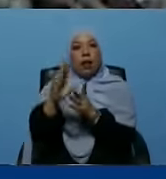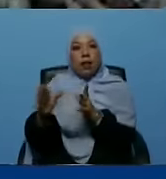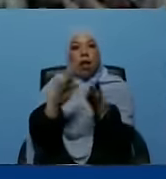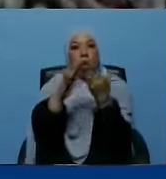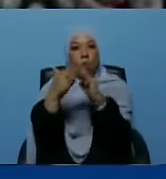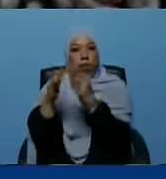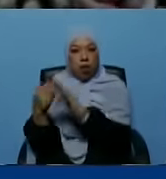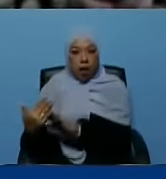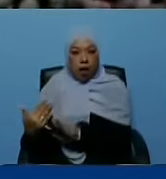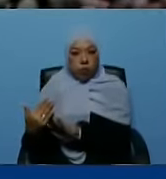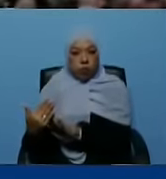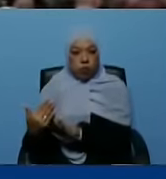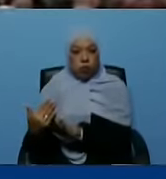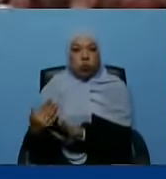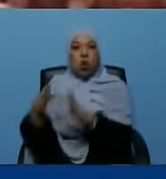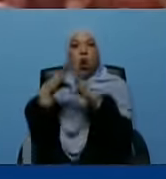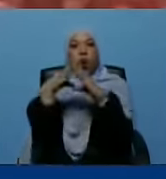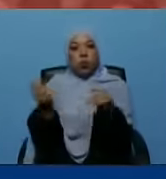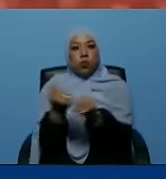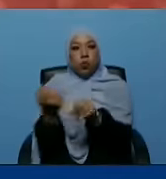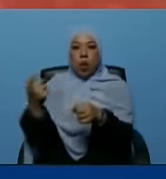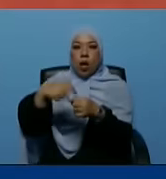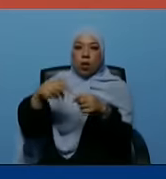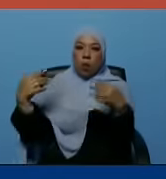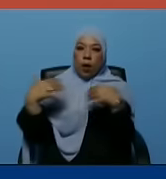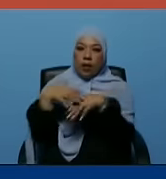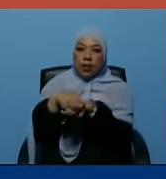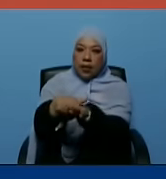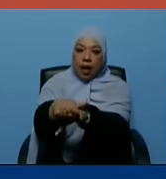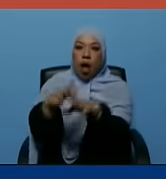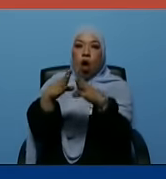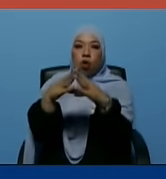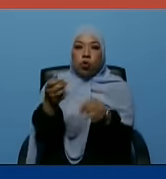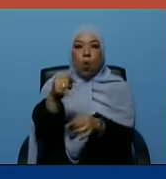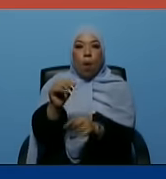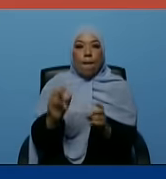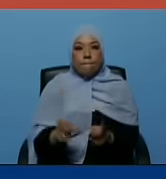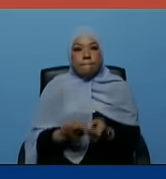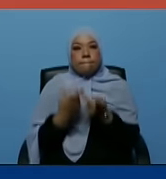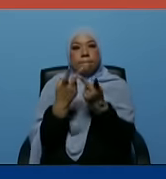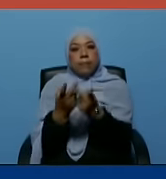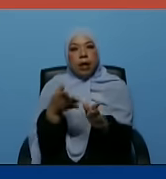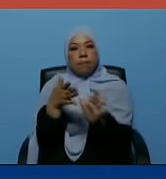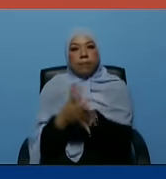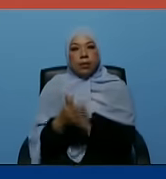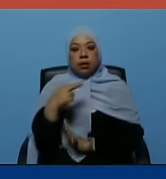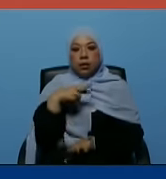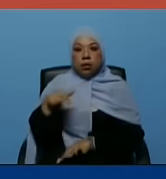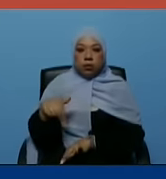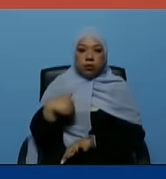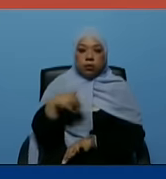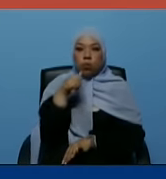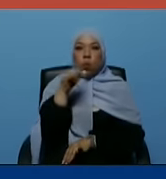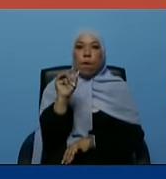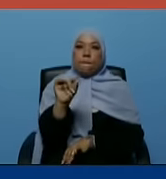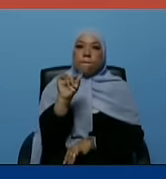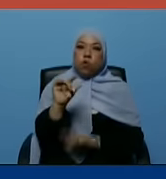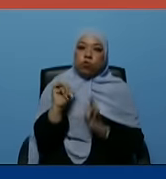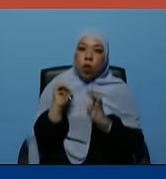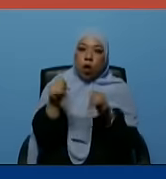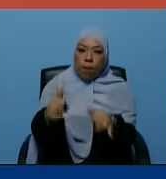comunitario y todos se integran, todos tienen validez, todos tienen un punto de